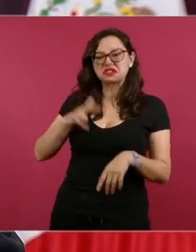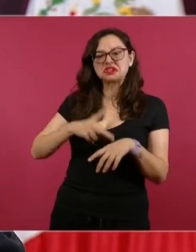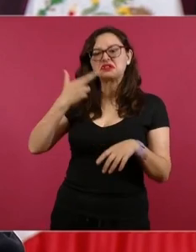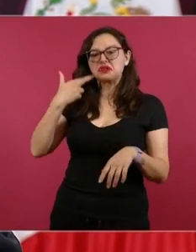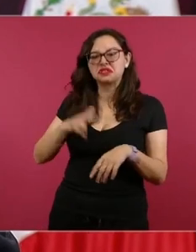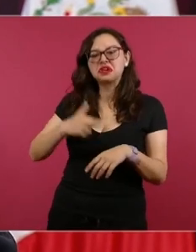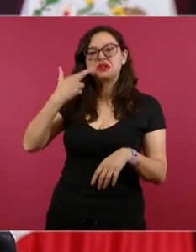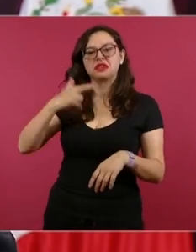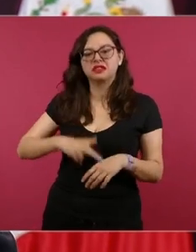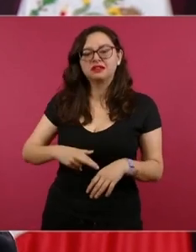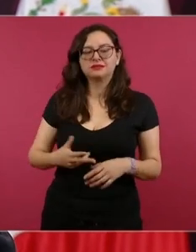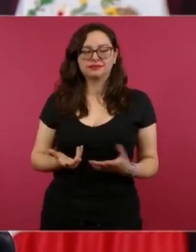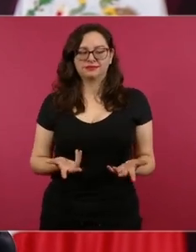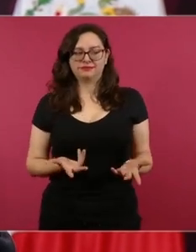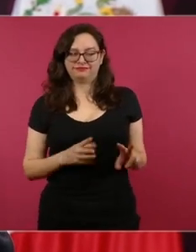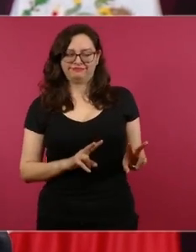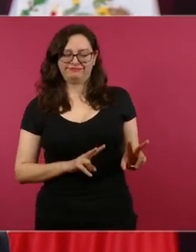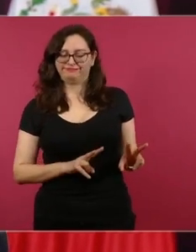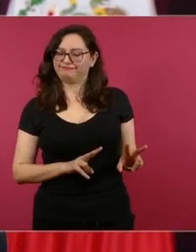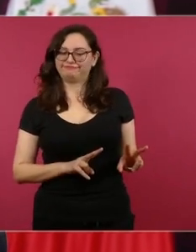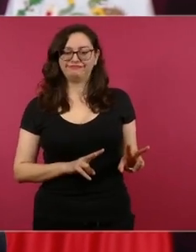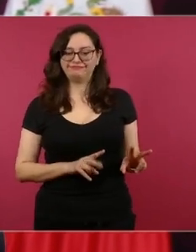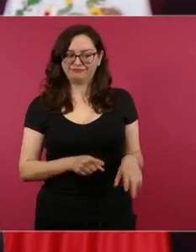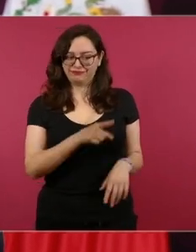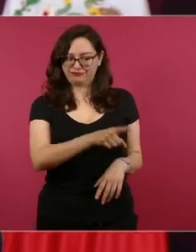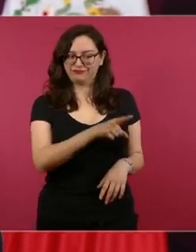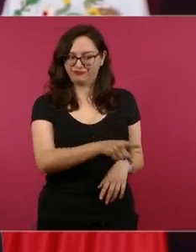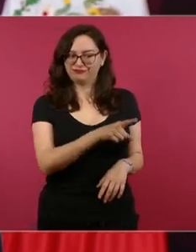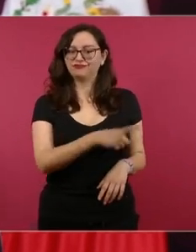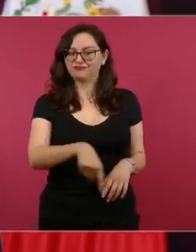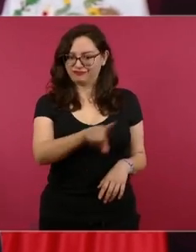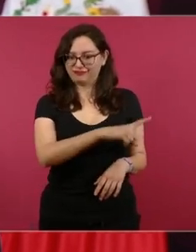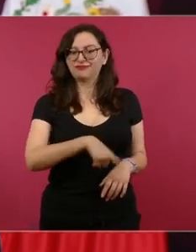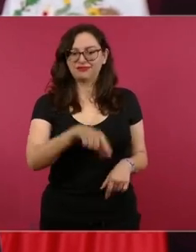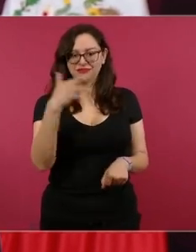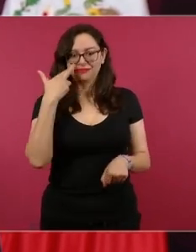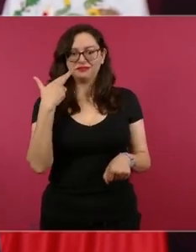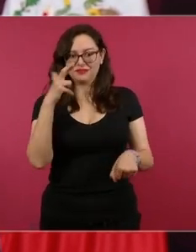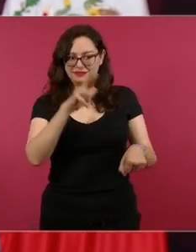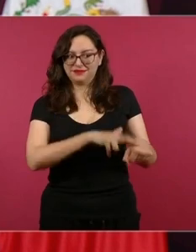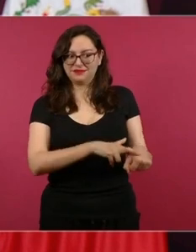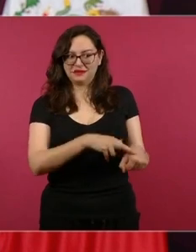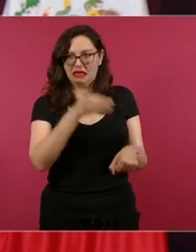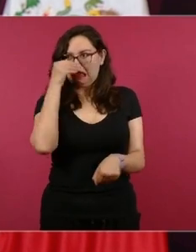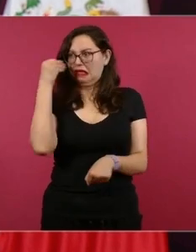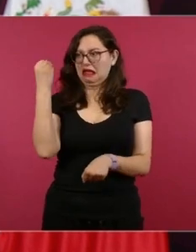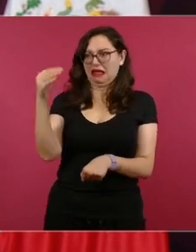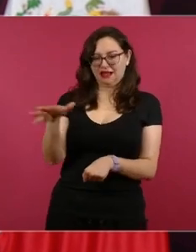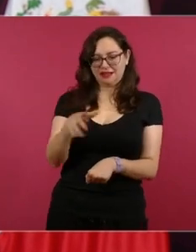Entonces, por eso es importante aclarar, y es un buen tema.